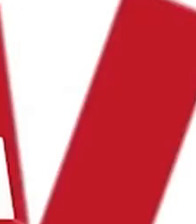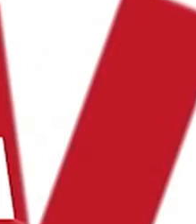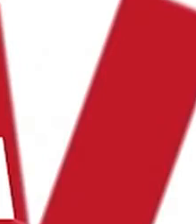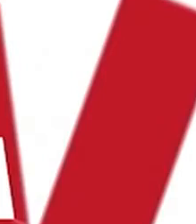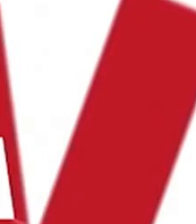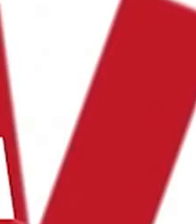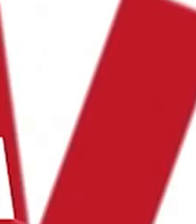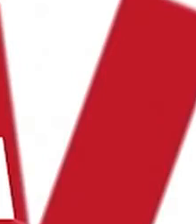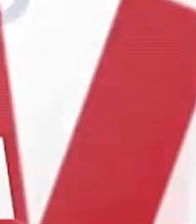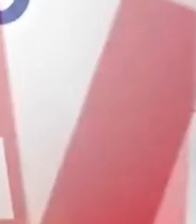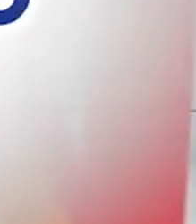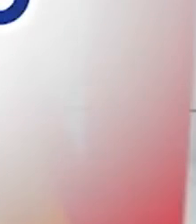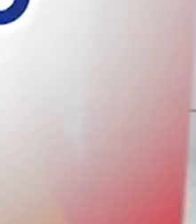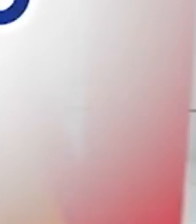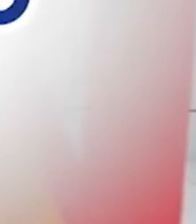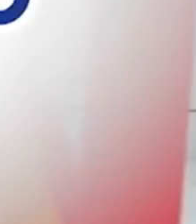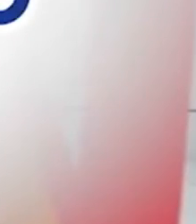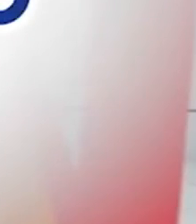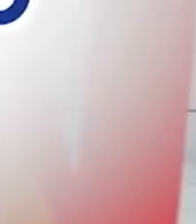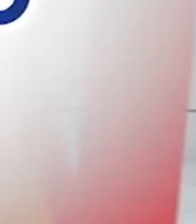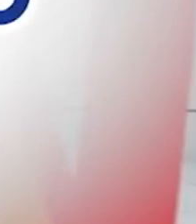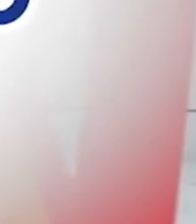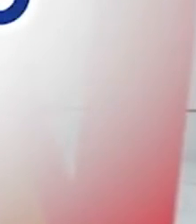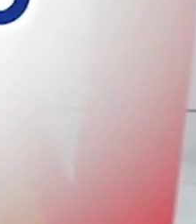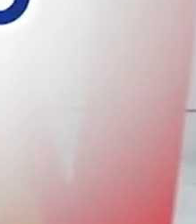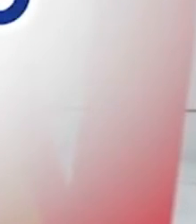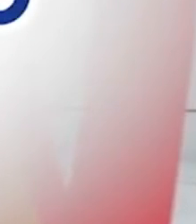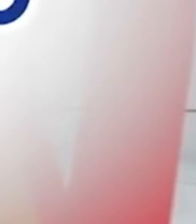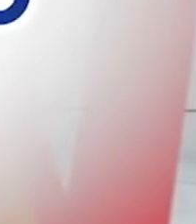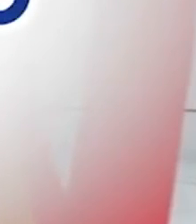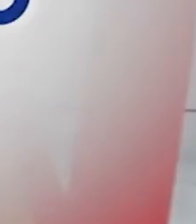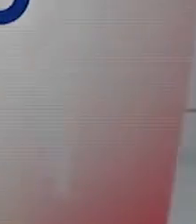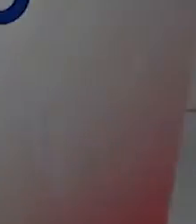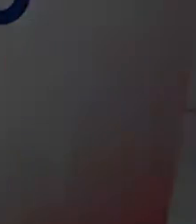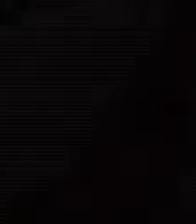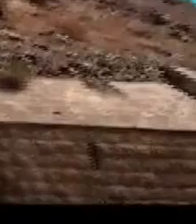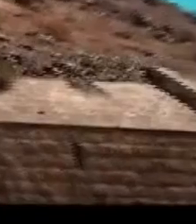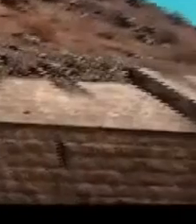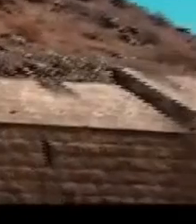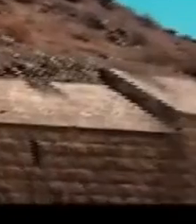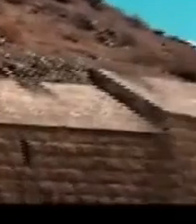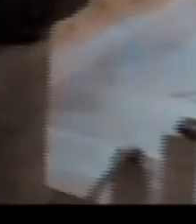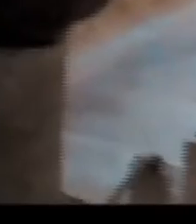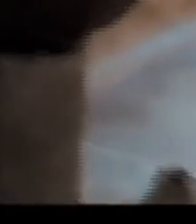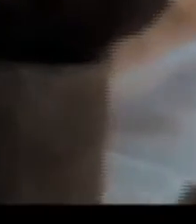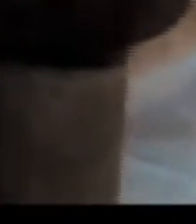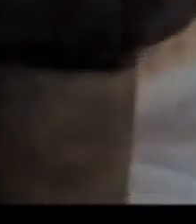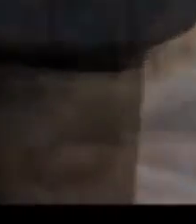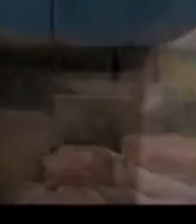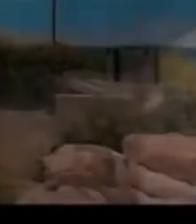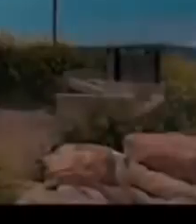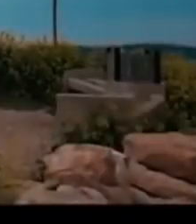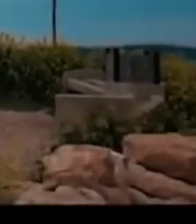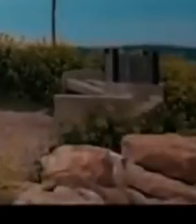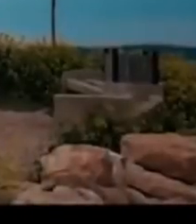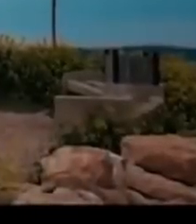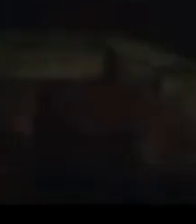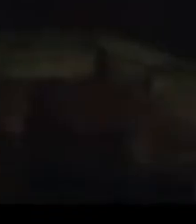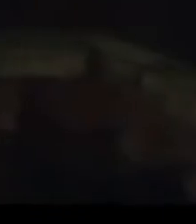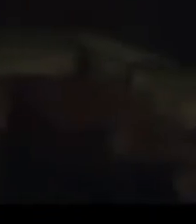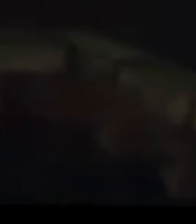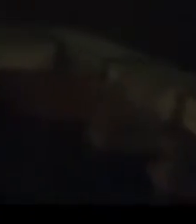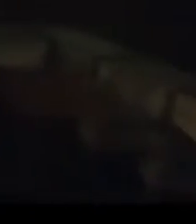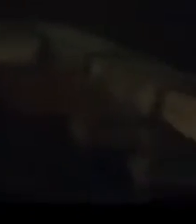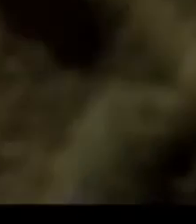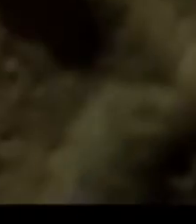de la tarde. Por 13, Costa Rica Televisión. Esta semana acompañe a Enrique